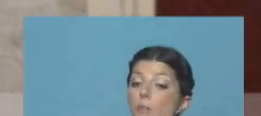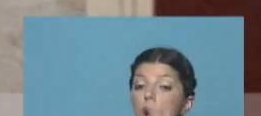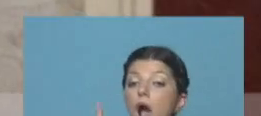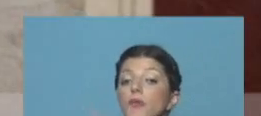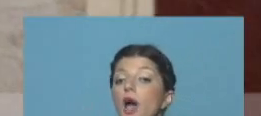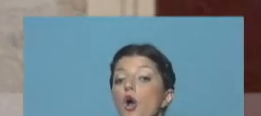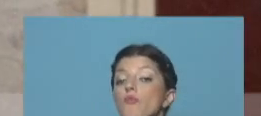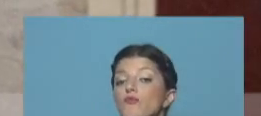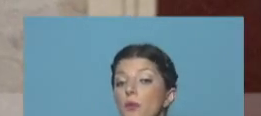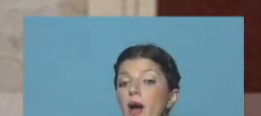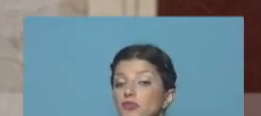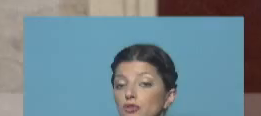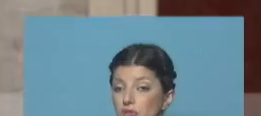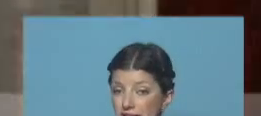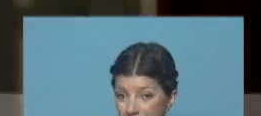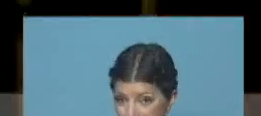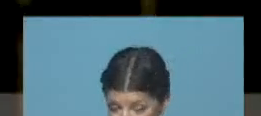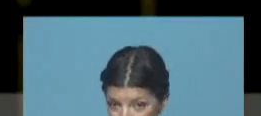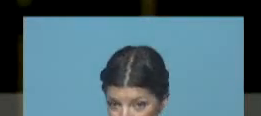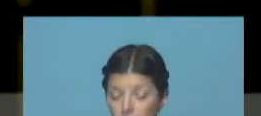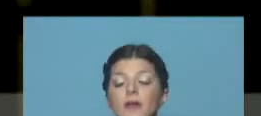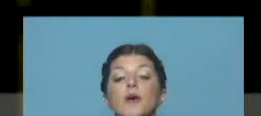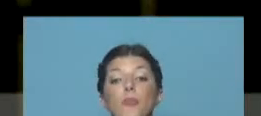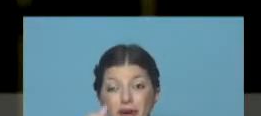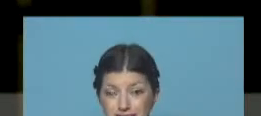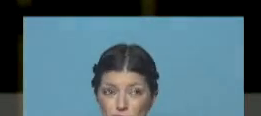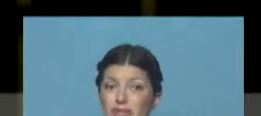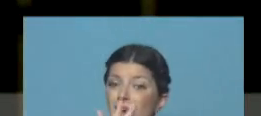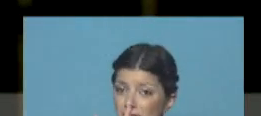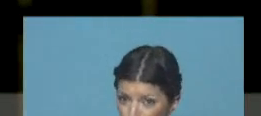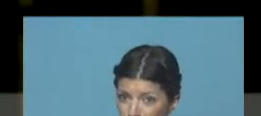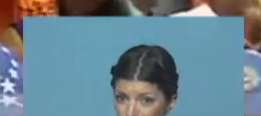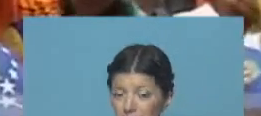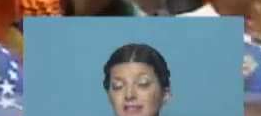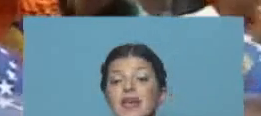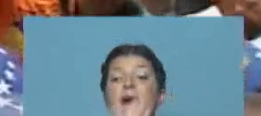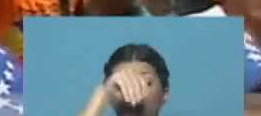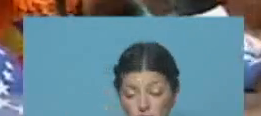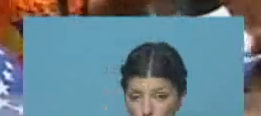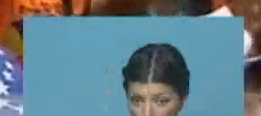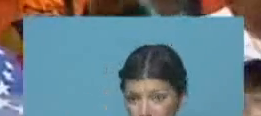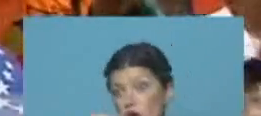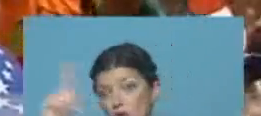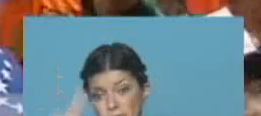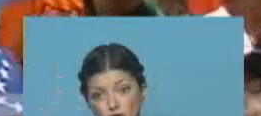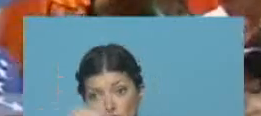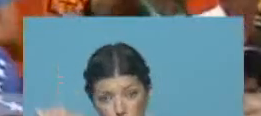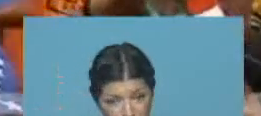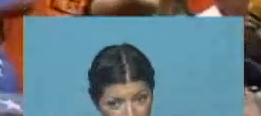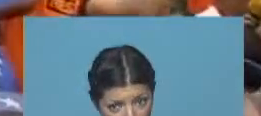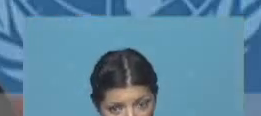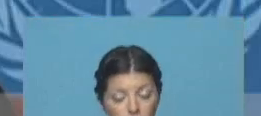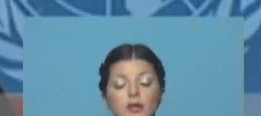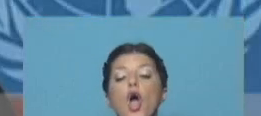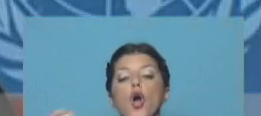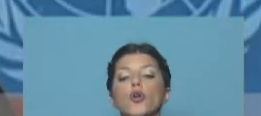a la crisis. Es que el frente externo se le presenta tan complicado como el escenario puertas adentro. El alto comisionado para los derechos humanos